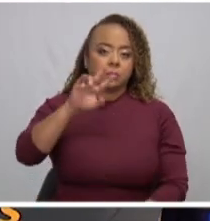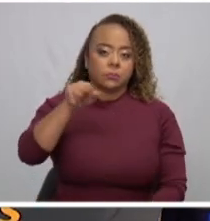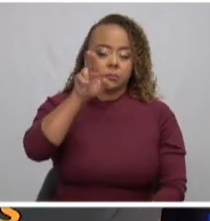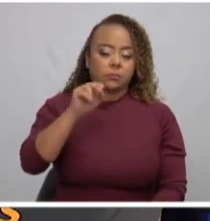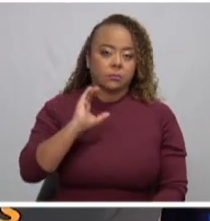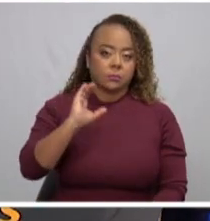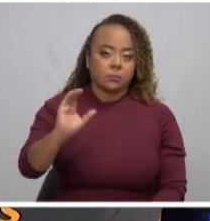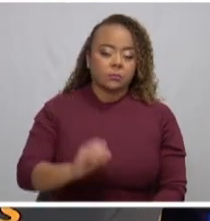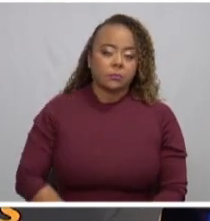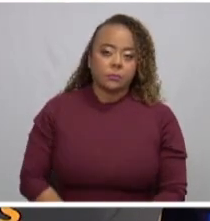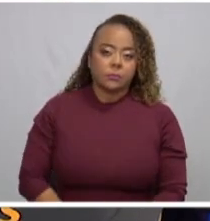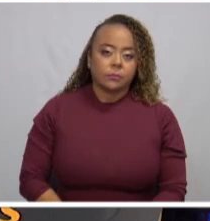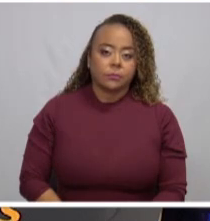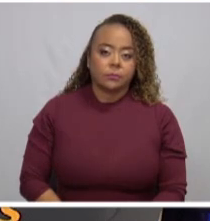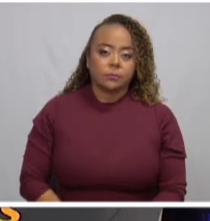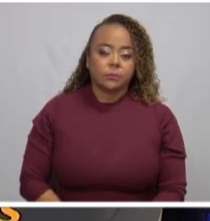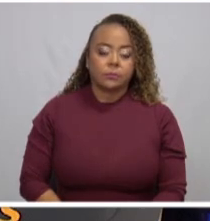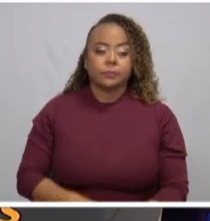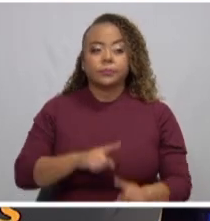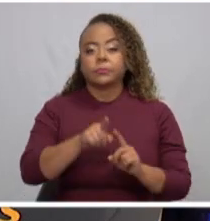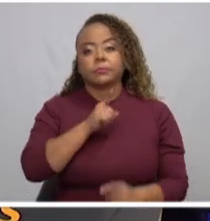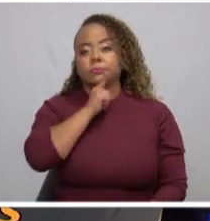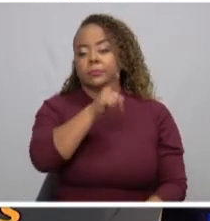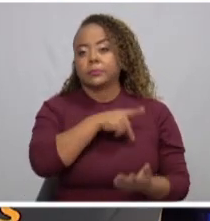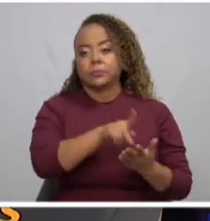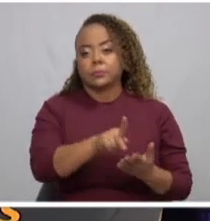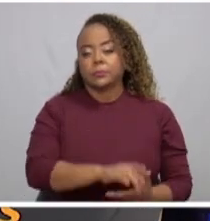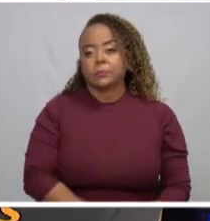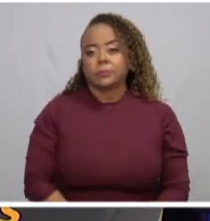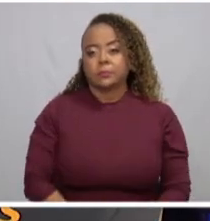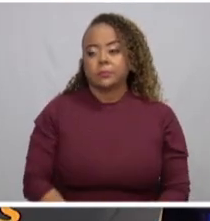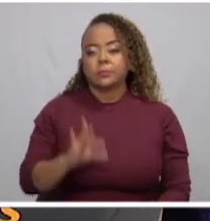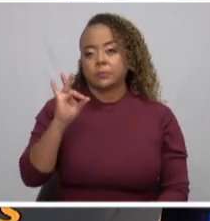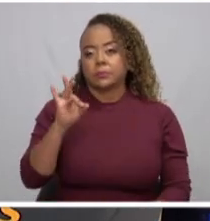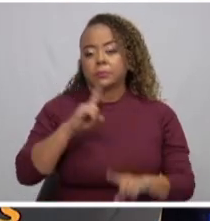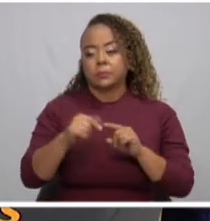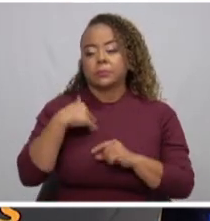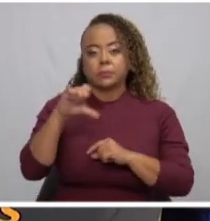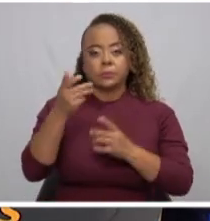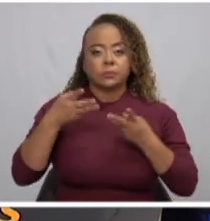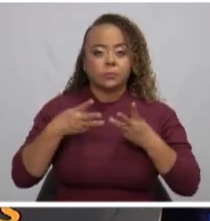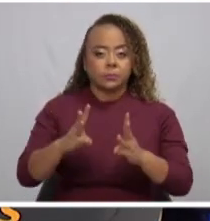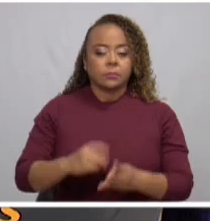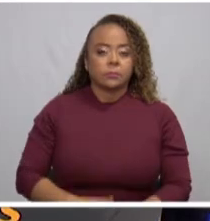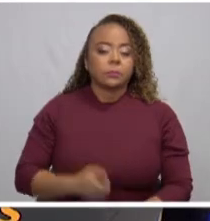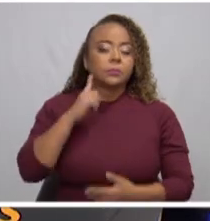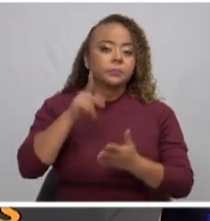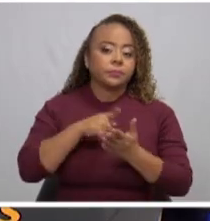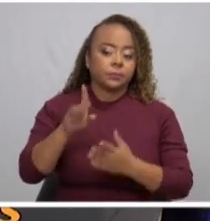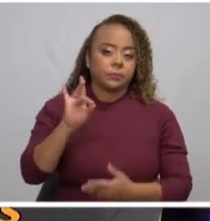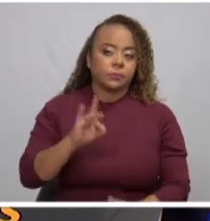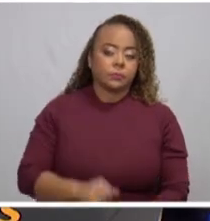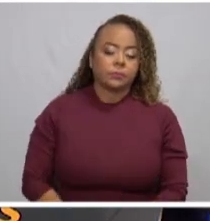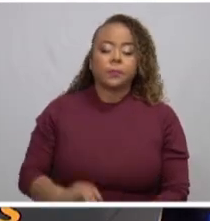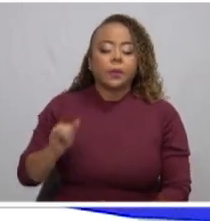de salario pero en realidad están pagando ocho pero tienen otros métodos para pagar los ocho